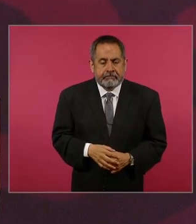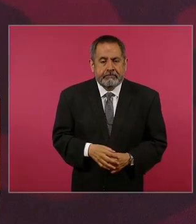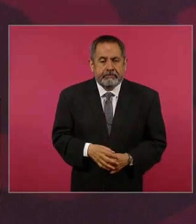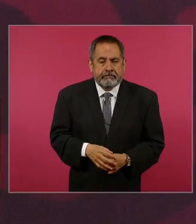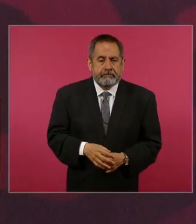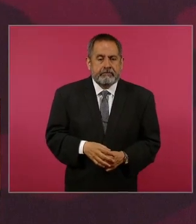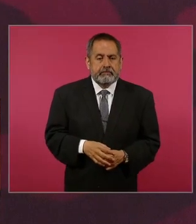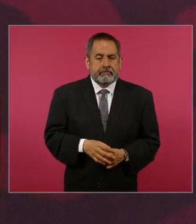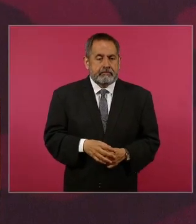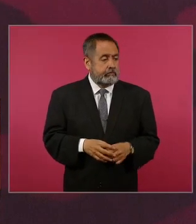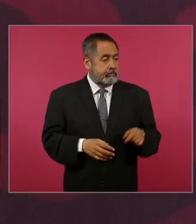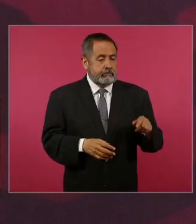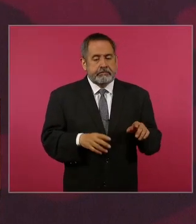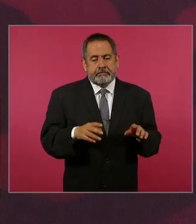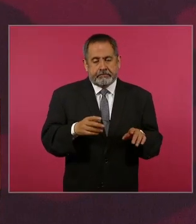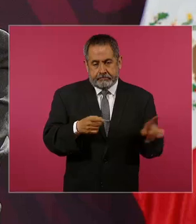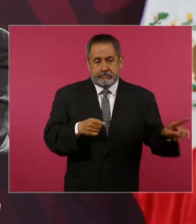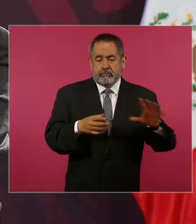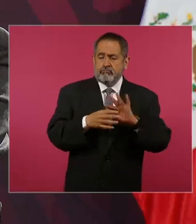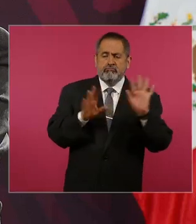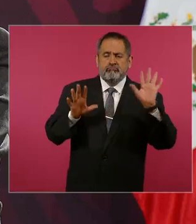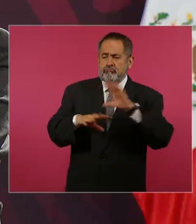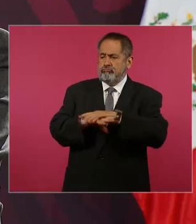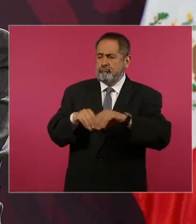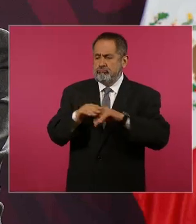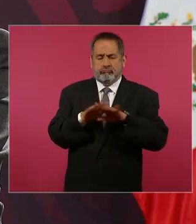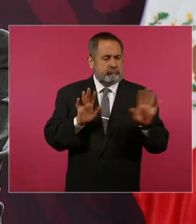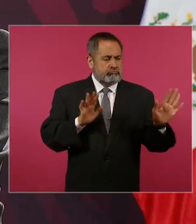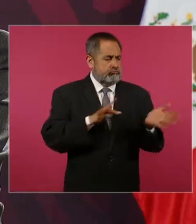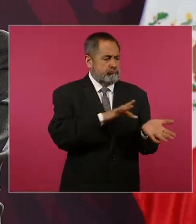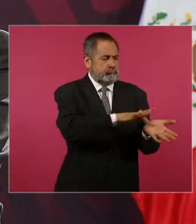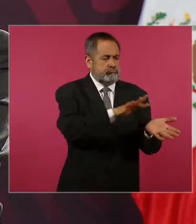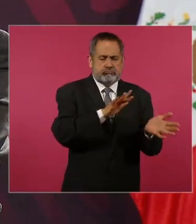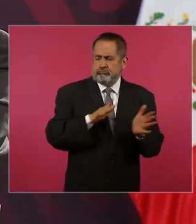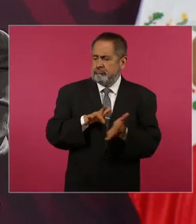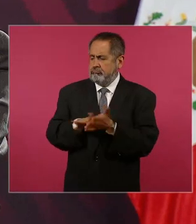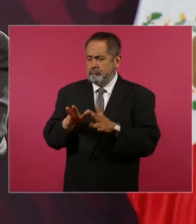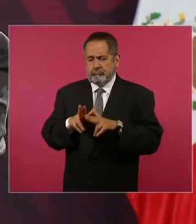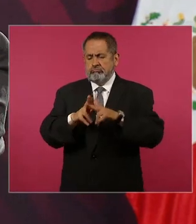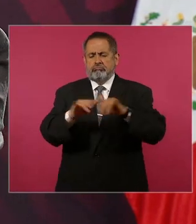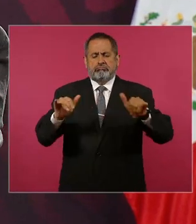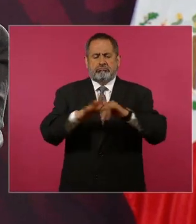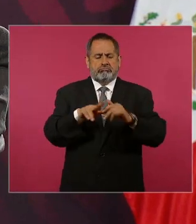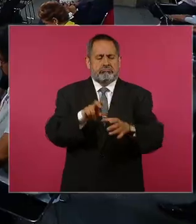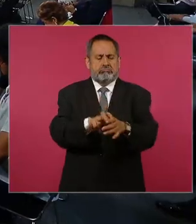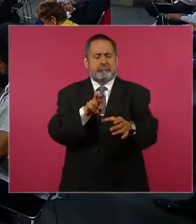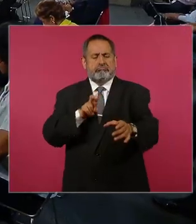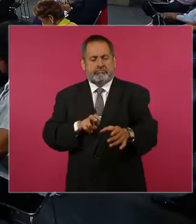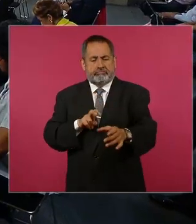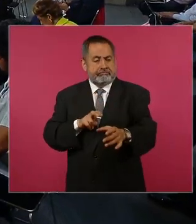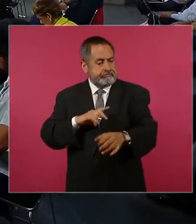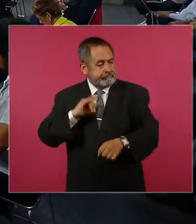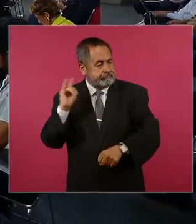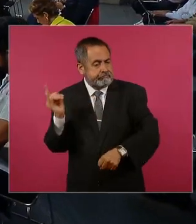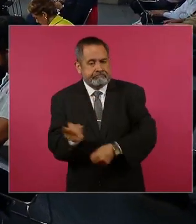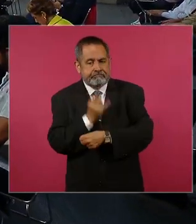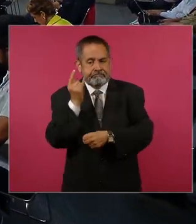No simpatizante del conservadurismo, ni todo eso.